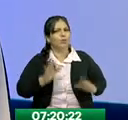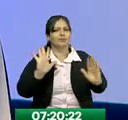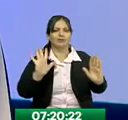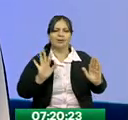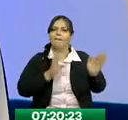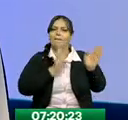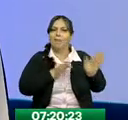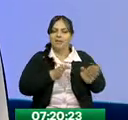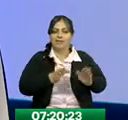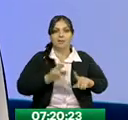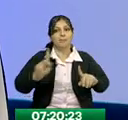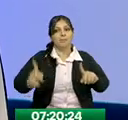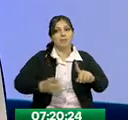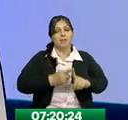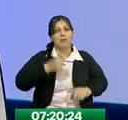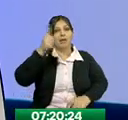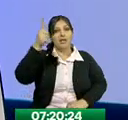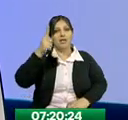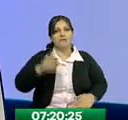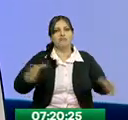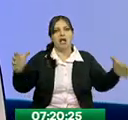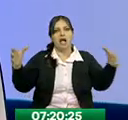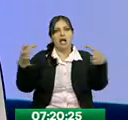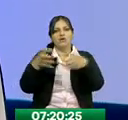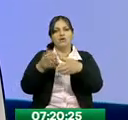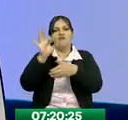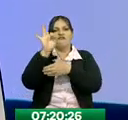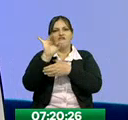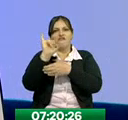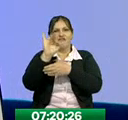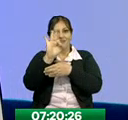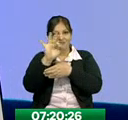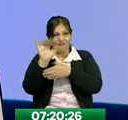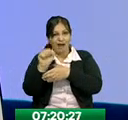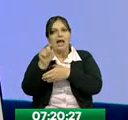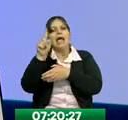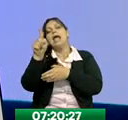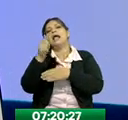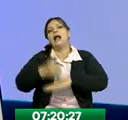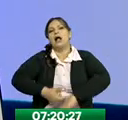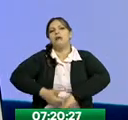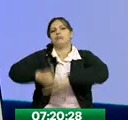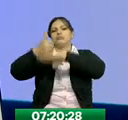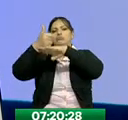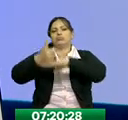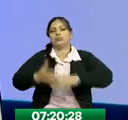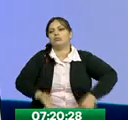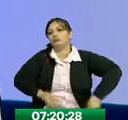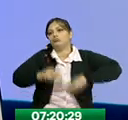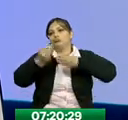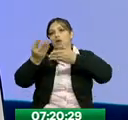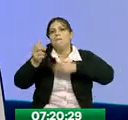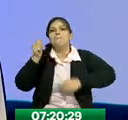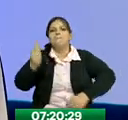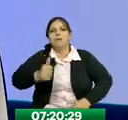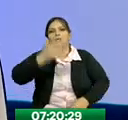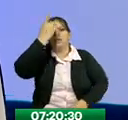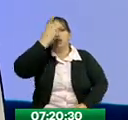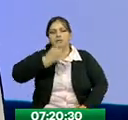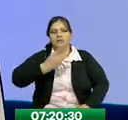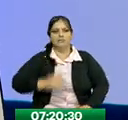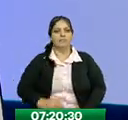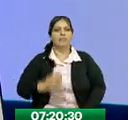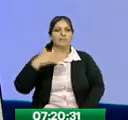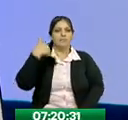cumplirlos. Una vez que entiendo que la Conmebol va a estar aquí en una reunión con la Federación Ecuatoriana de Fútbol el 17 de octubre, si no me